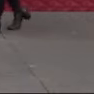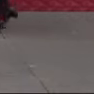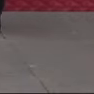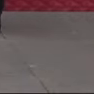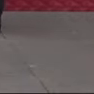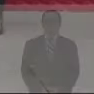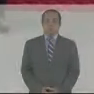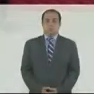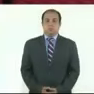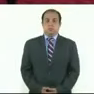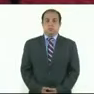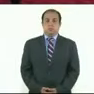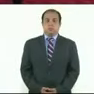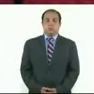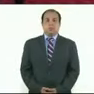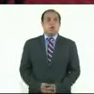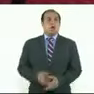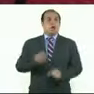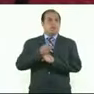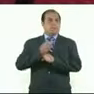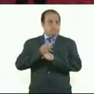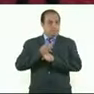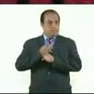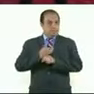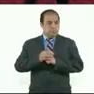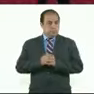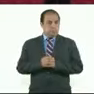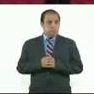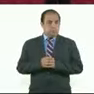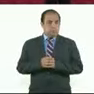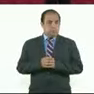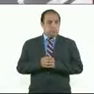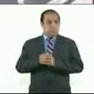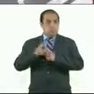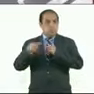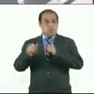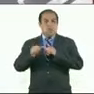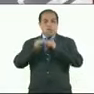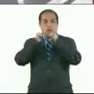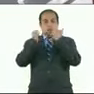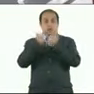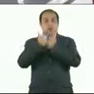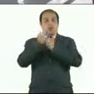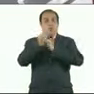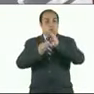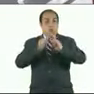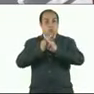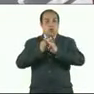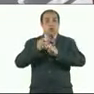Entonces, vamos a ir con la Asociación Mundial de Boxeo, ¿verdad?